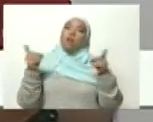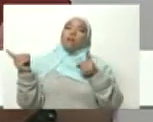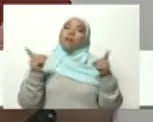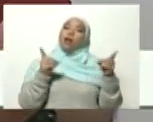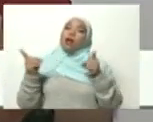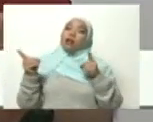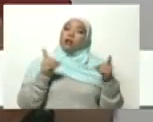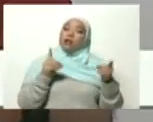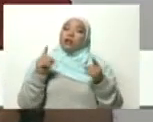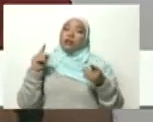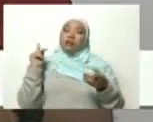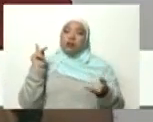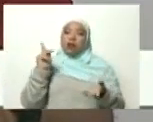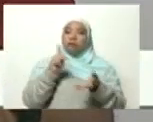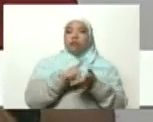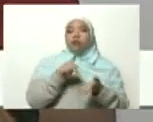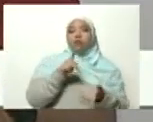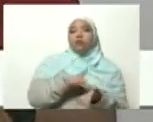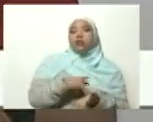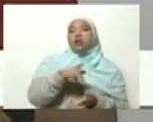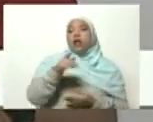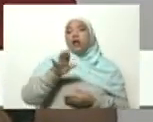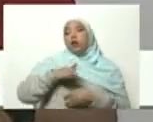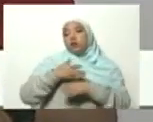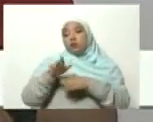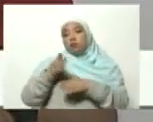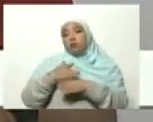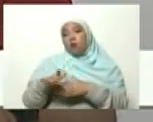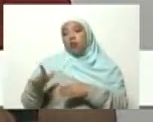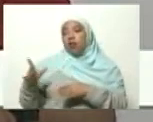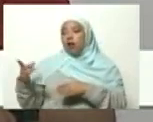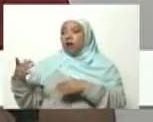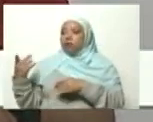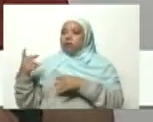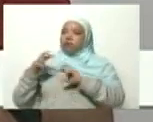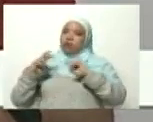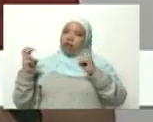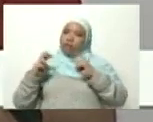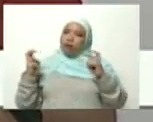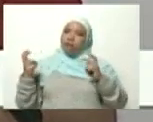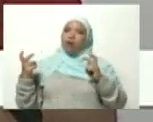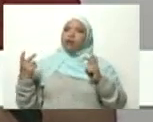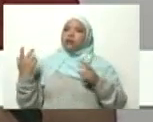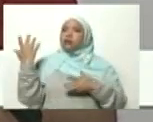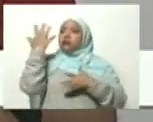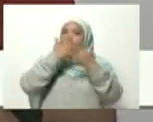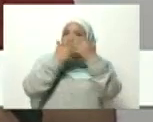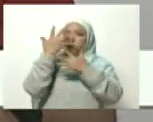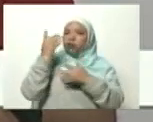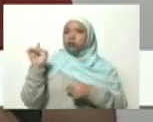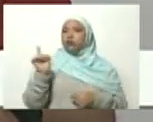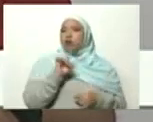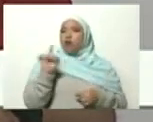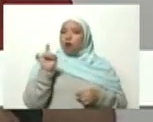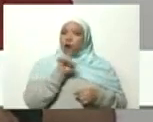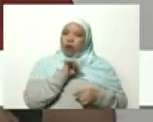presencia de cualquier persona no significa que estamos capitulando. No significa que queremos entregar.